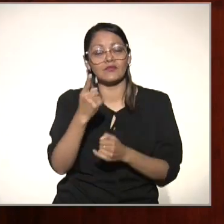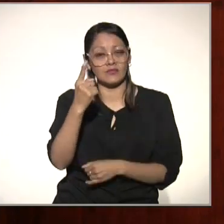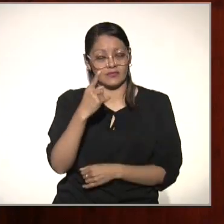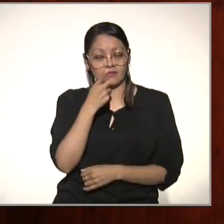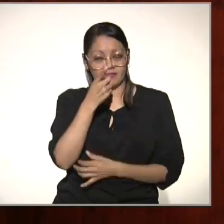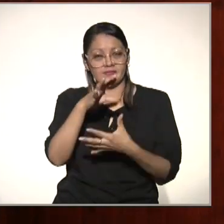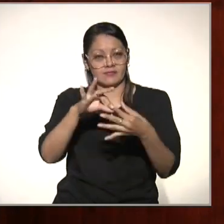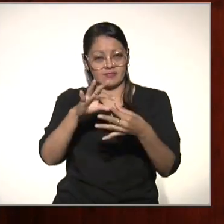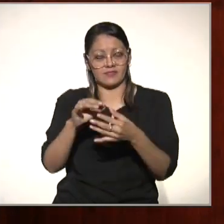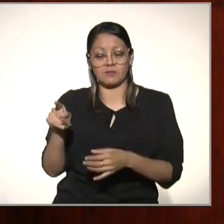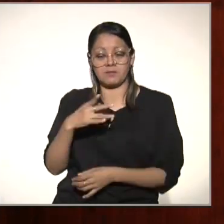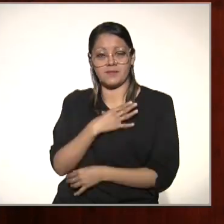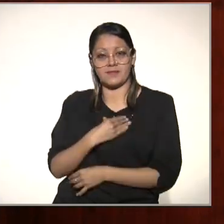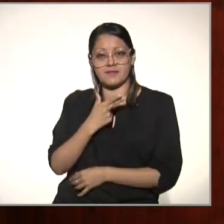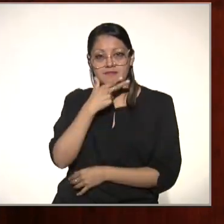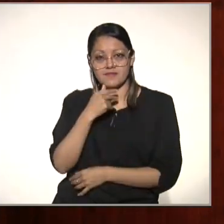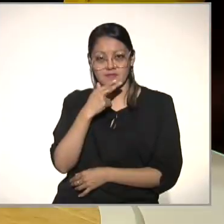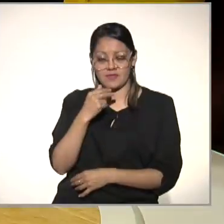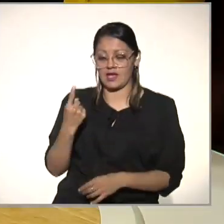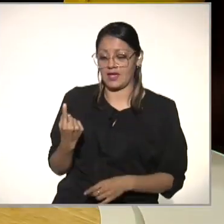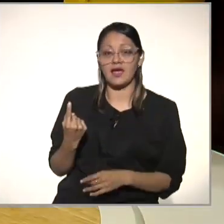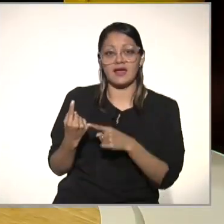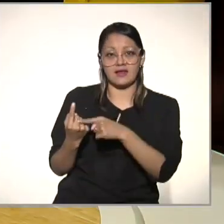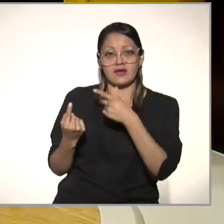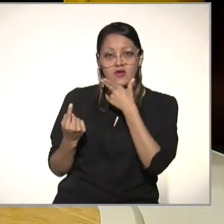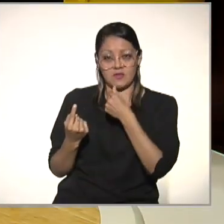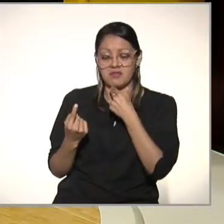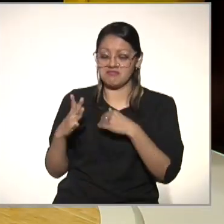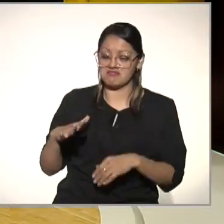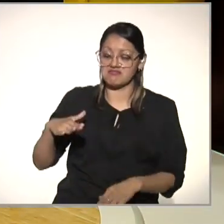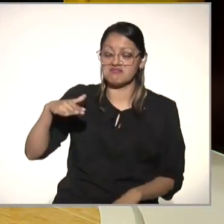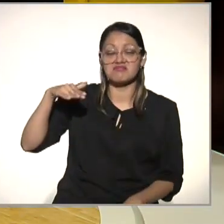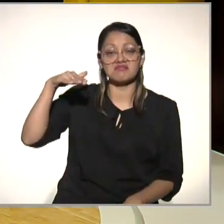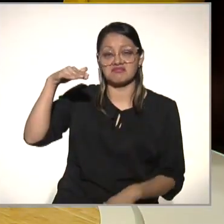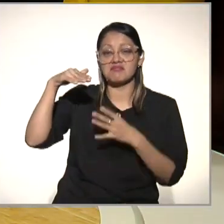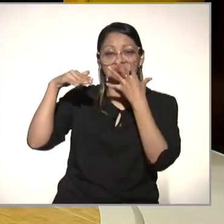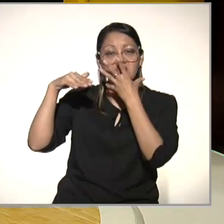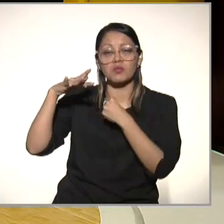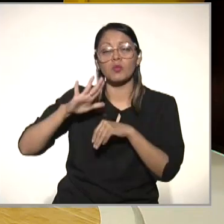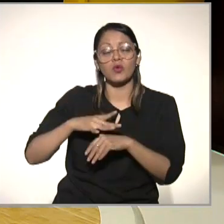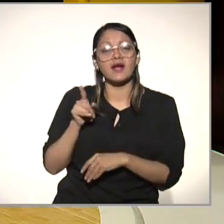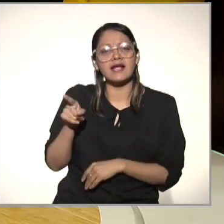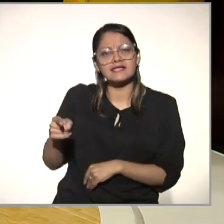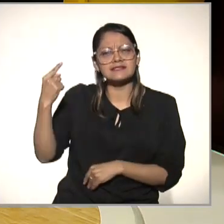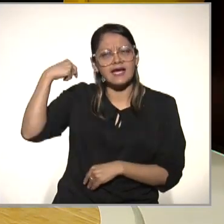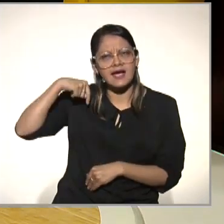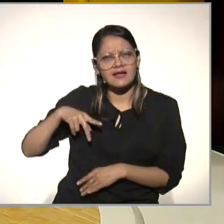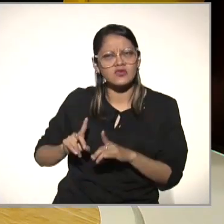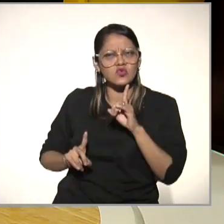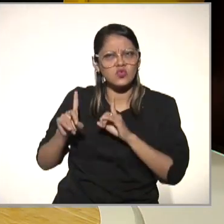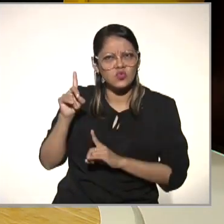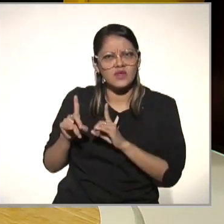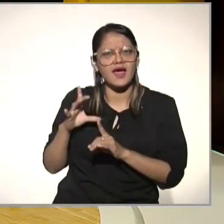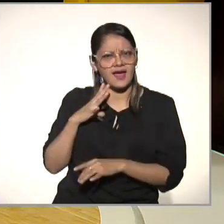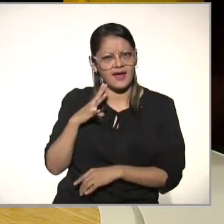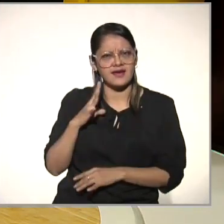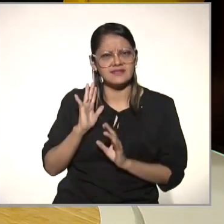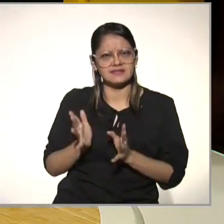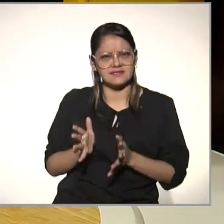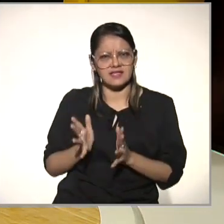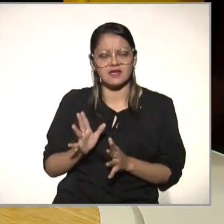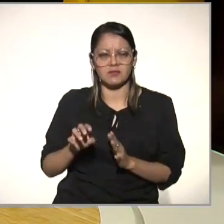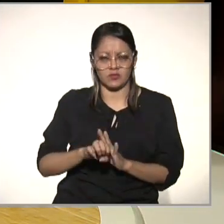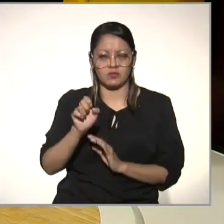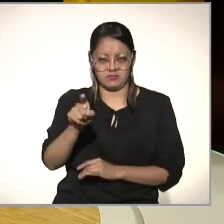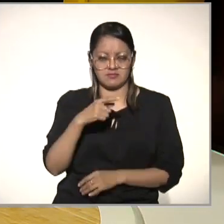hijo hombre y sé que la manera en la que mi hijo hombre está creciendo es maravillosa porque él ya se cuestiona esto. De hecho, una de las